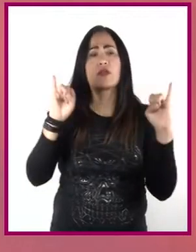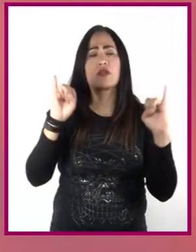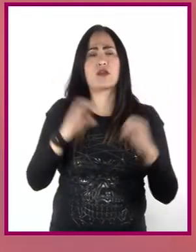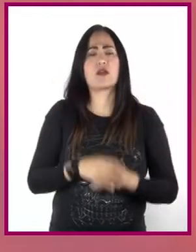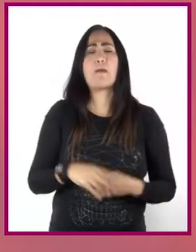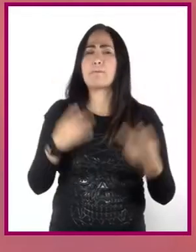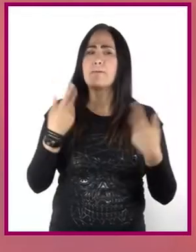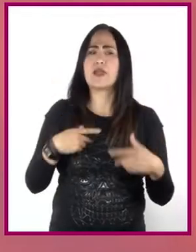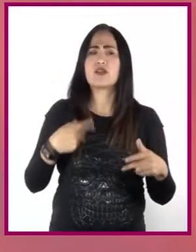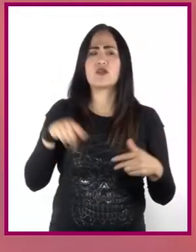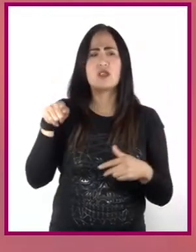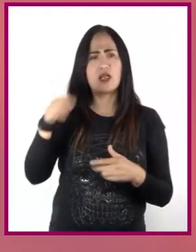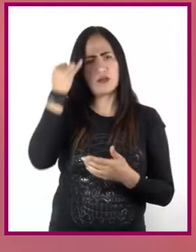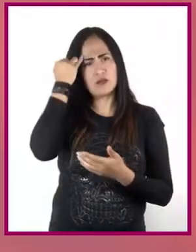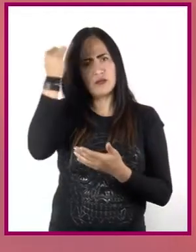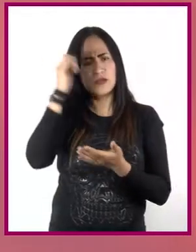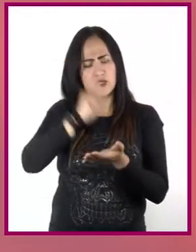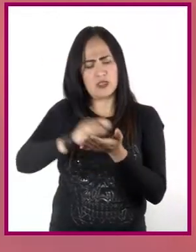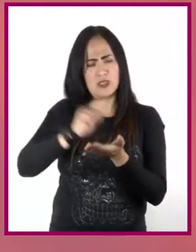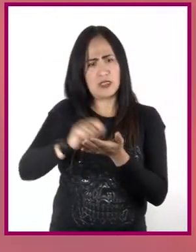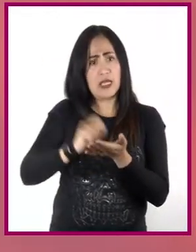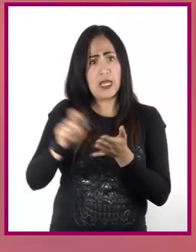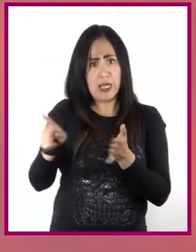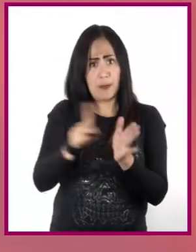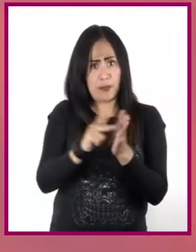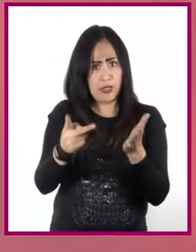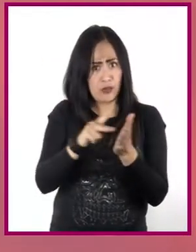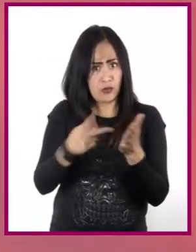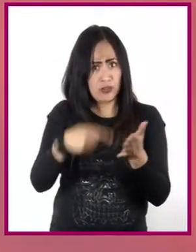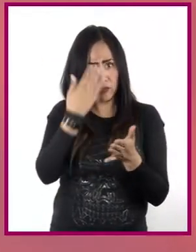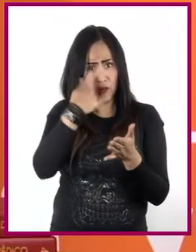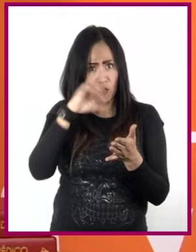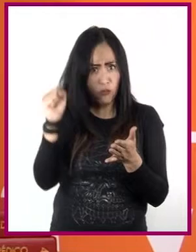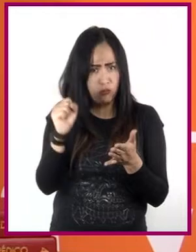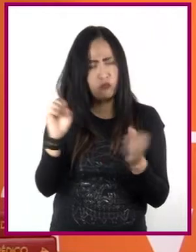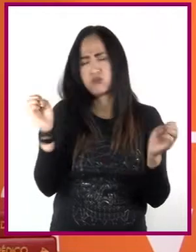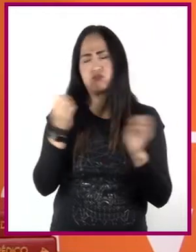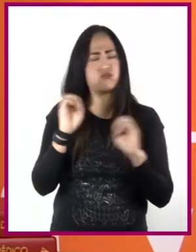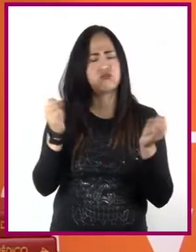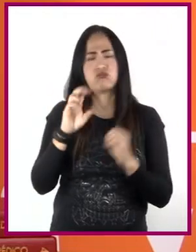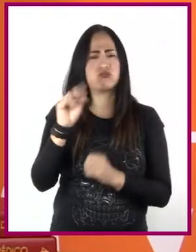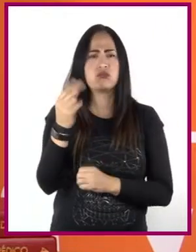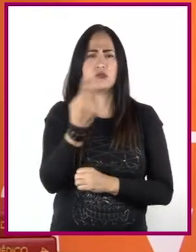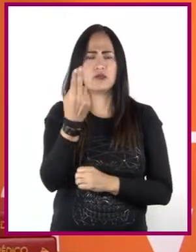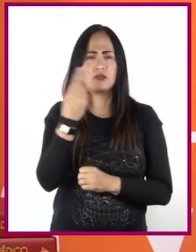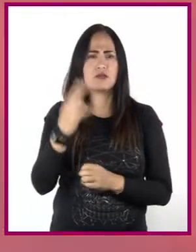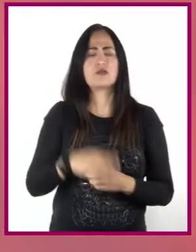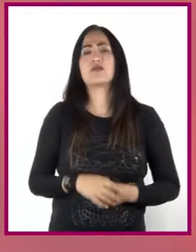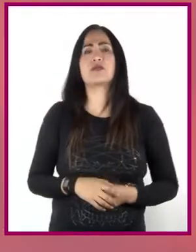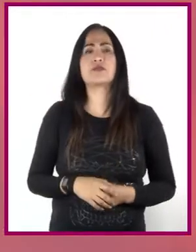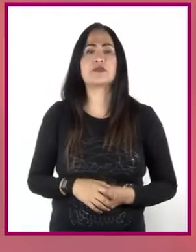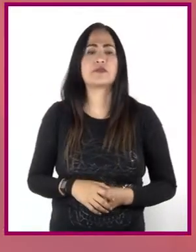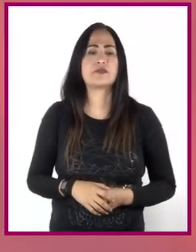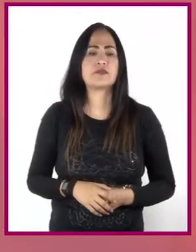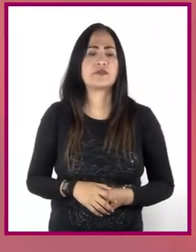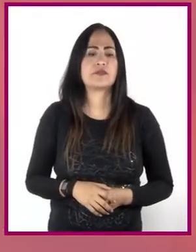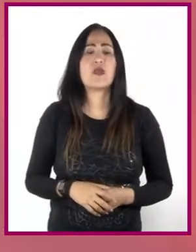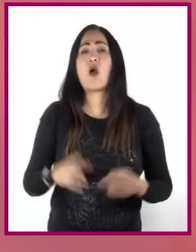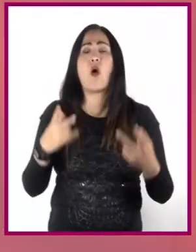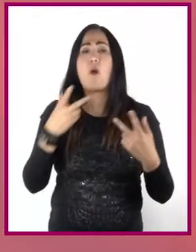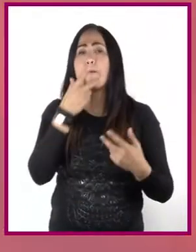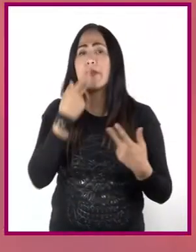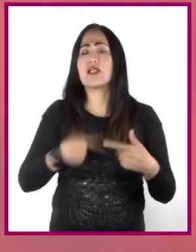lo escribe no es necesariamente periodista del medio donde se publica. Además, generalmente los escritores